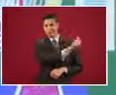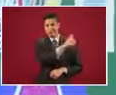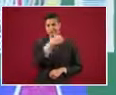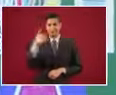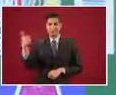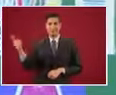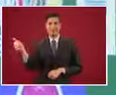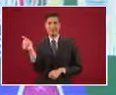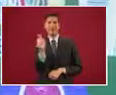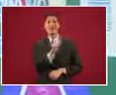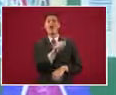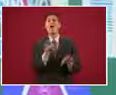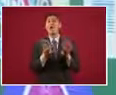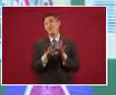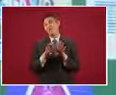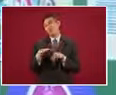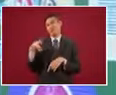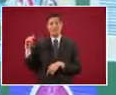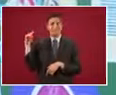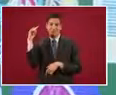en estos vuelos.